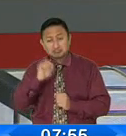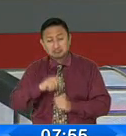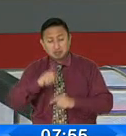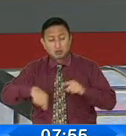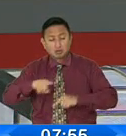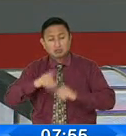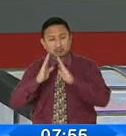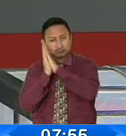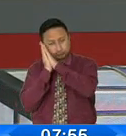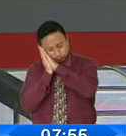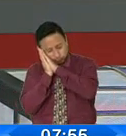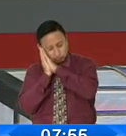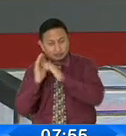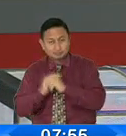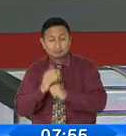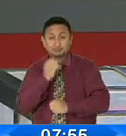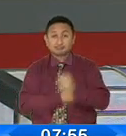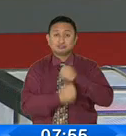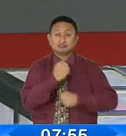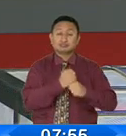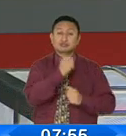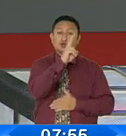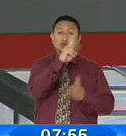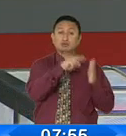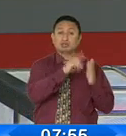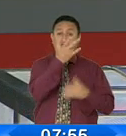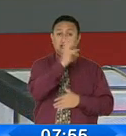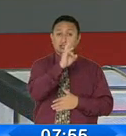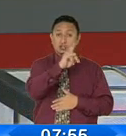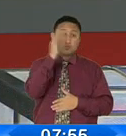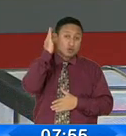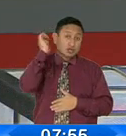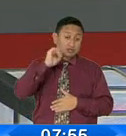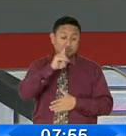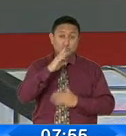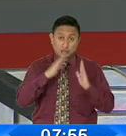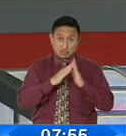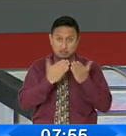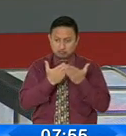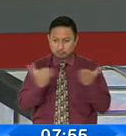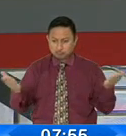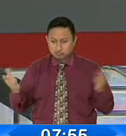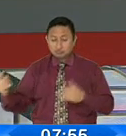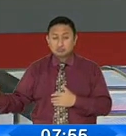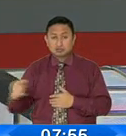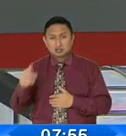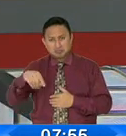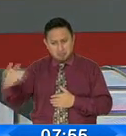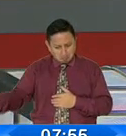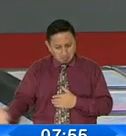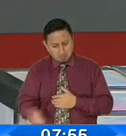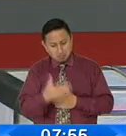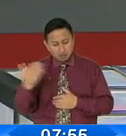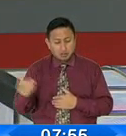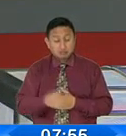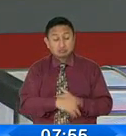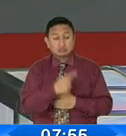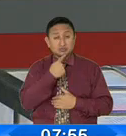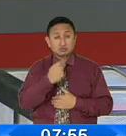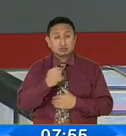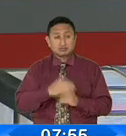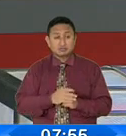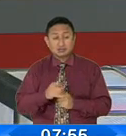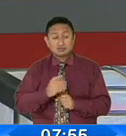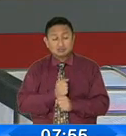un techo. Desde el año 2017 esta mujer abrió las puertas de su hogar para estos caminantes. Ella dice para que no sufran de